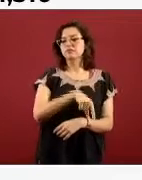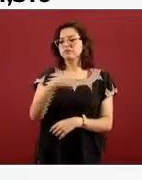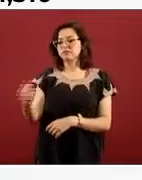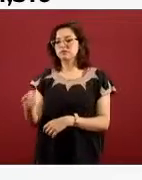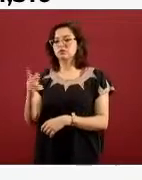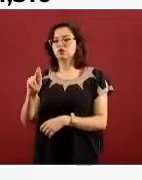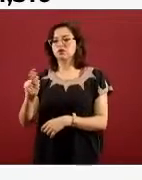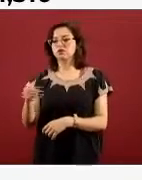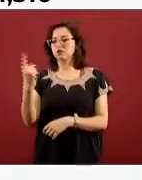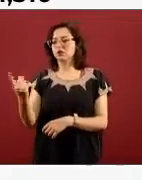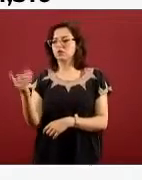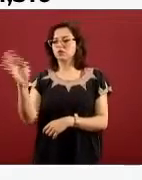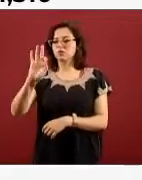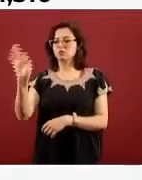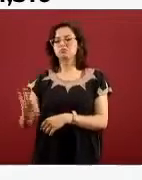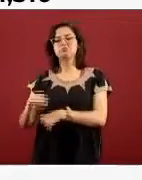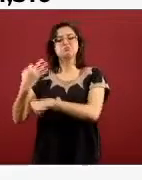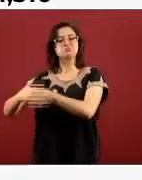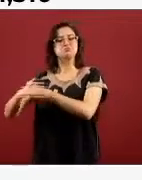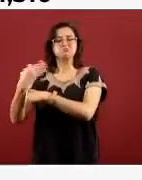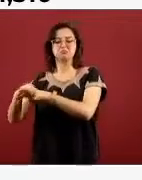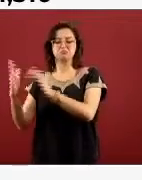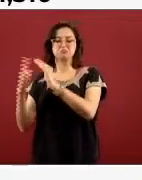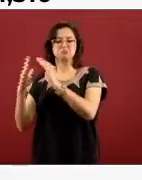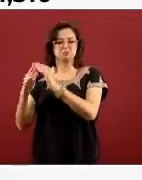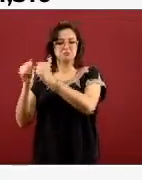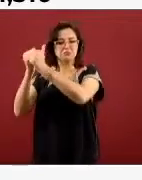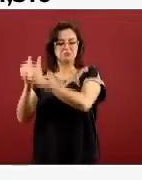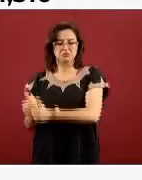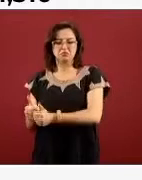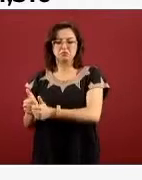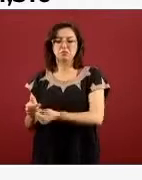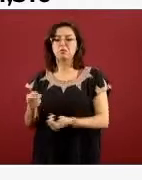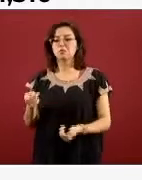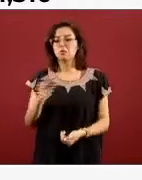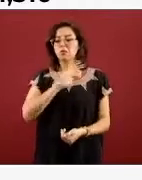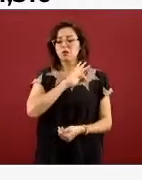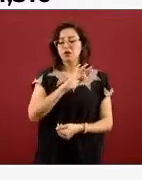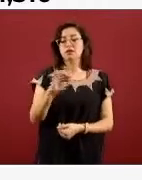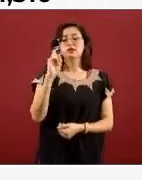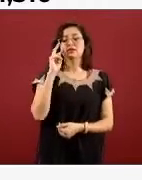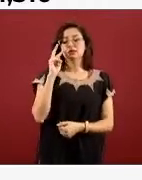ver cómo se mantiene esta tendencia. Estamos hablando de